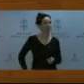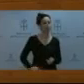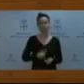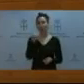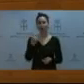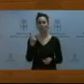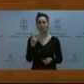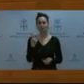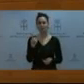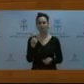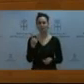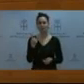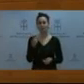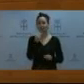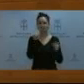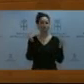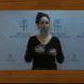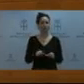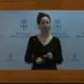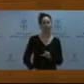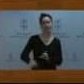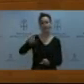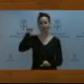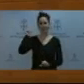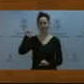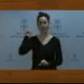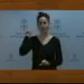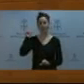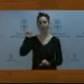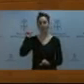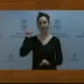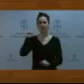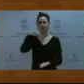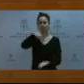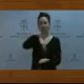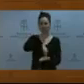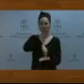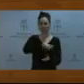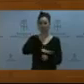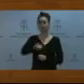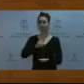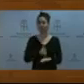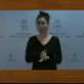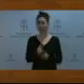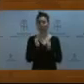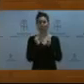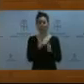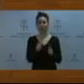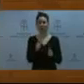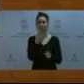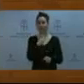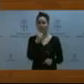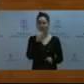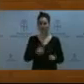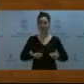históricamente han estado en el medio rural contribuyendo a tener este paraíso natural del que estamos tan orgullosos. Pero mire,